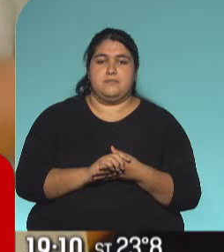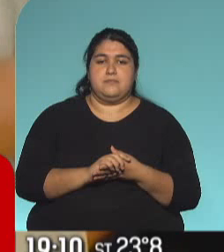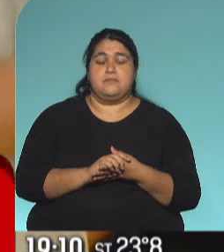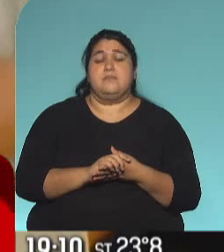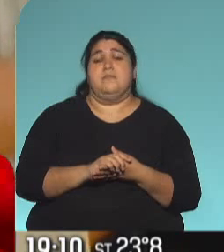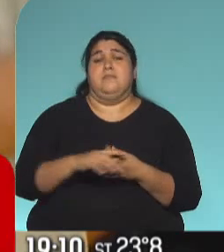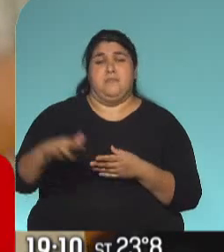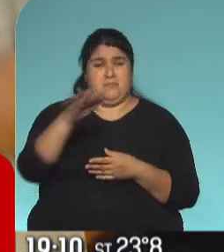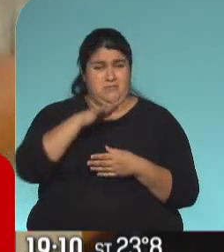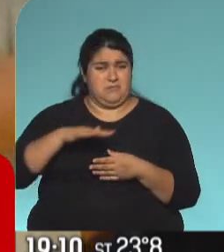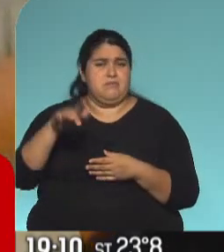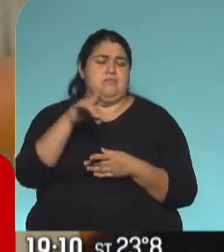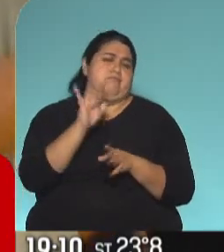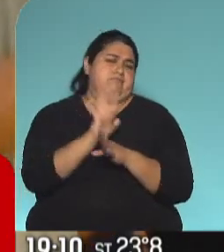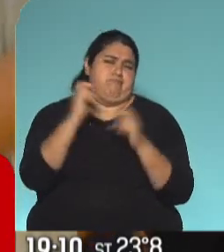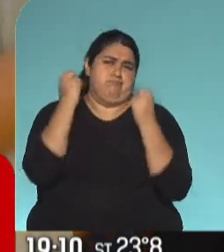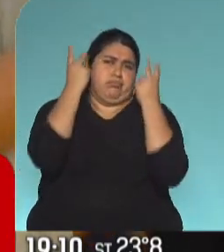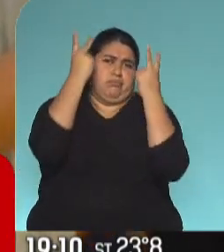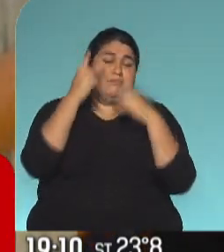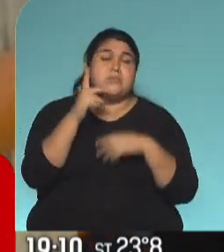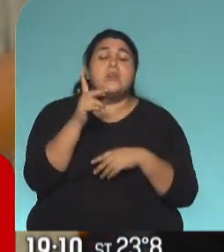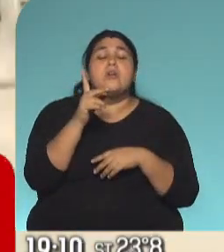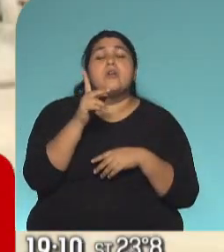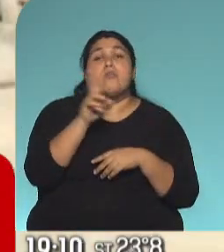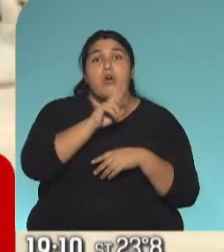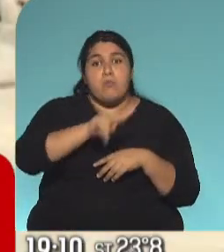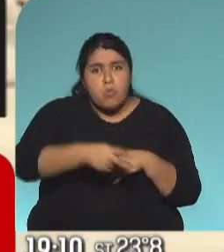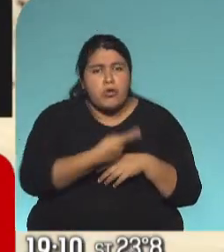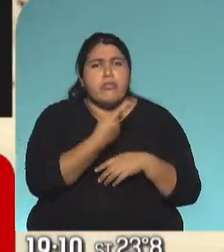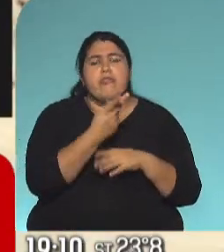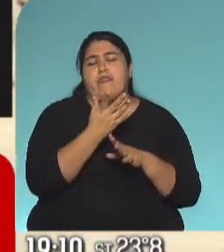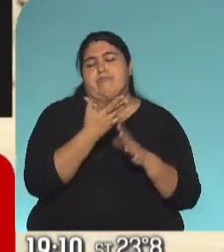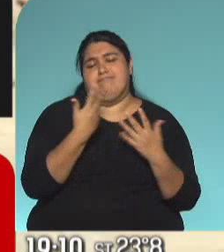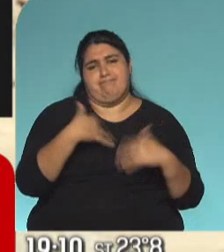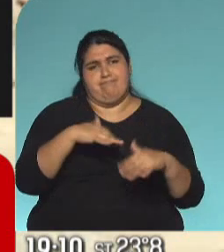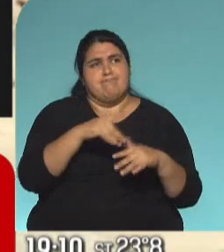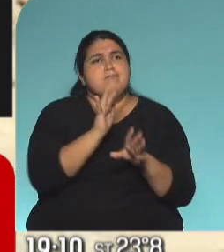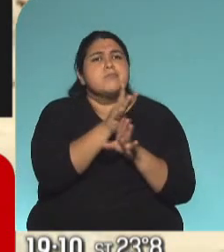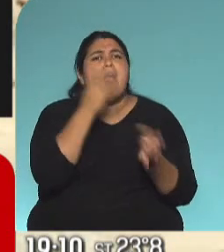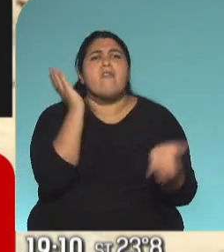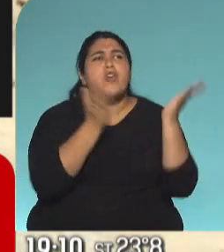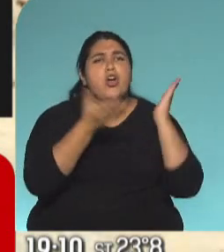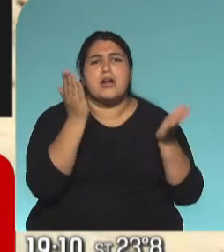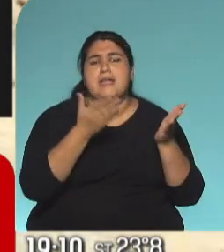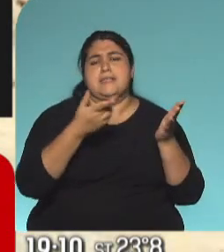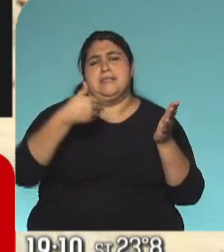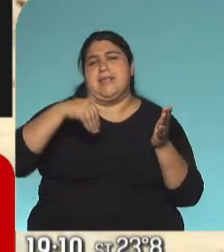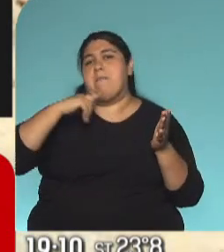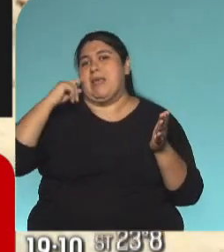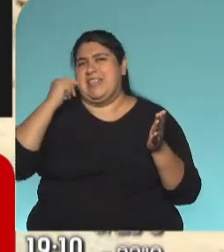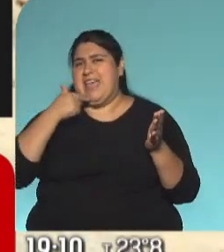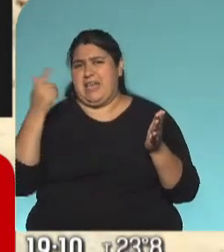Un pueblo entero alzó su voz. La muerte de Úrsula dejó al descubierto la violencia de Matías